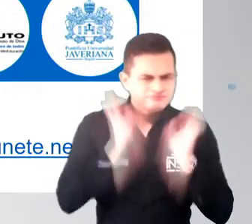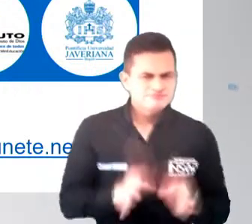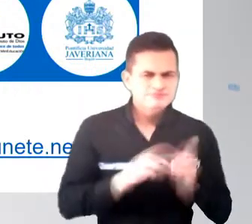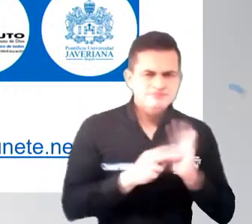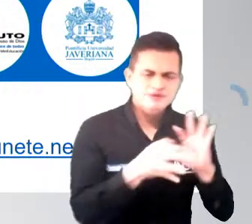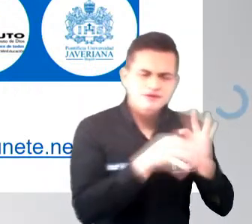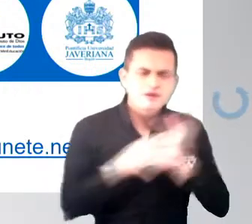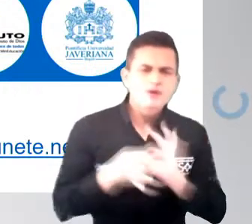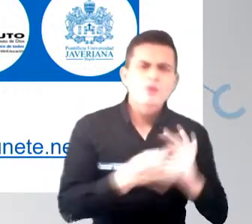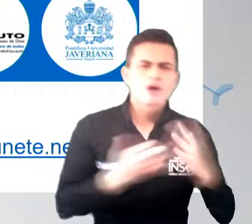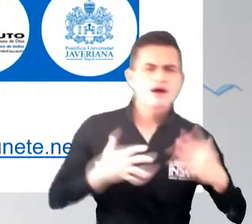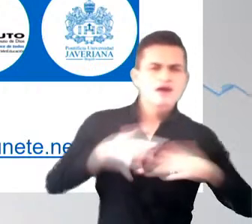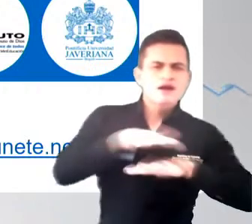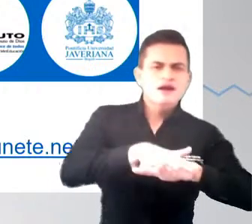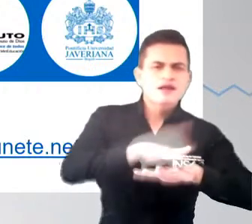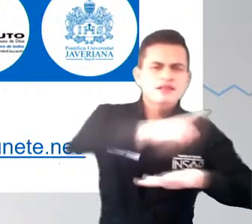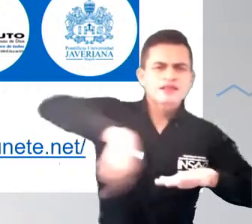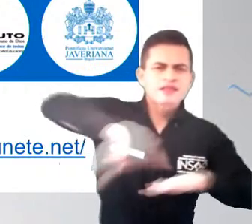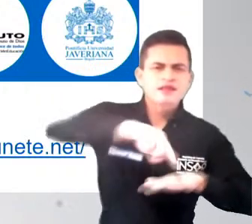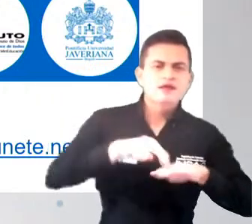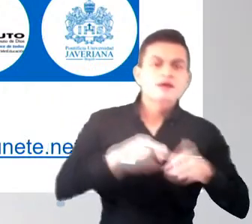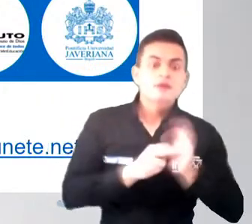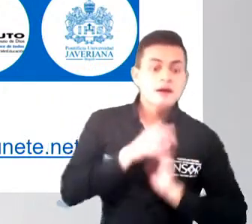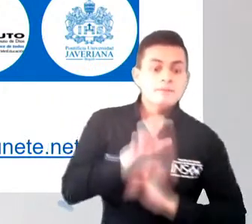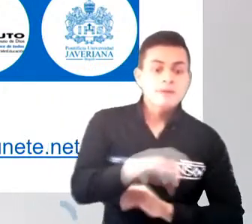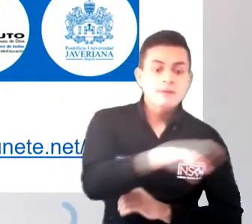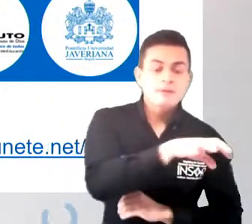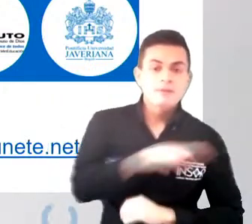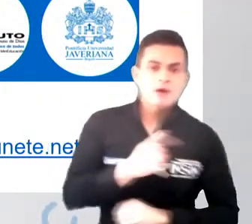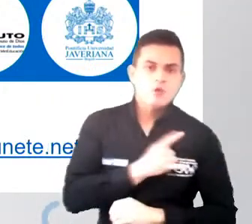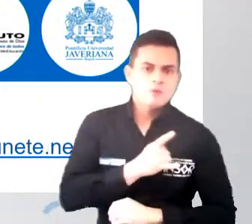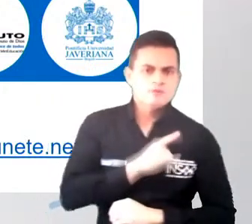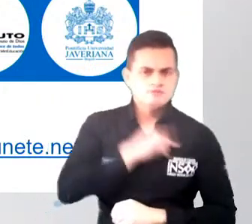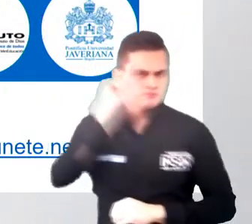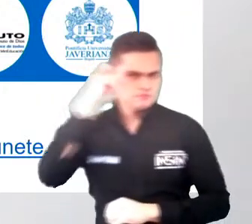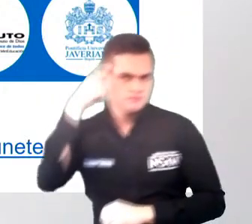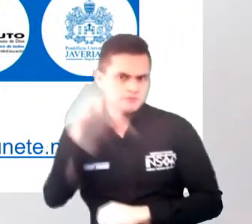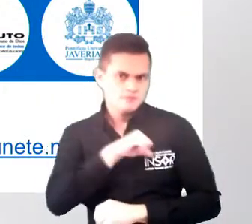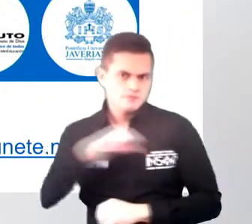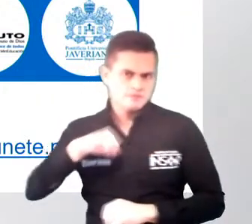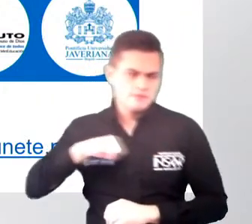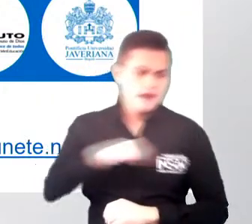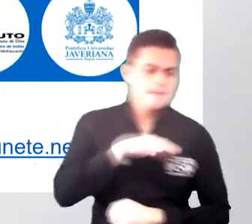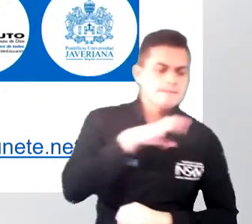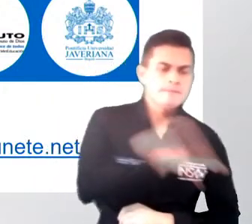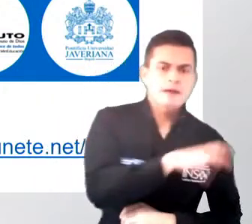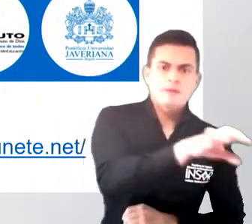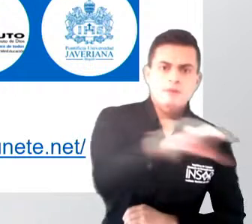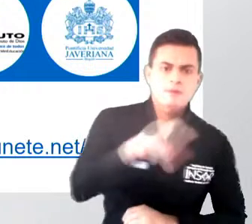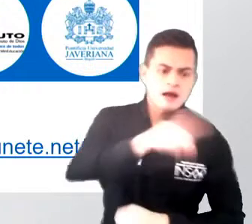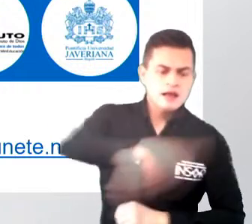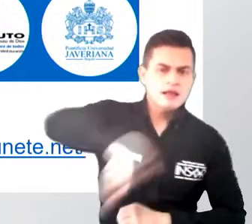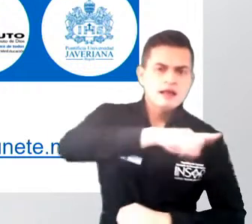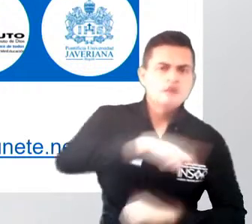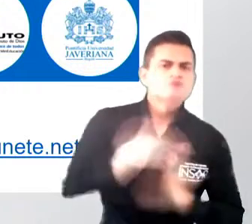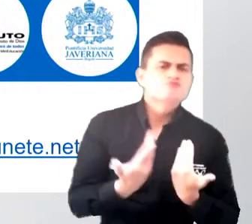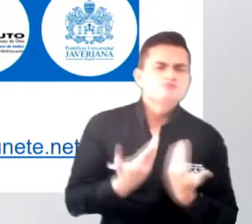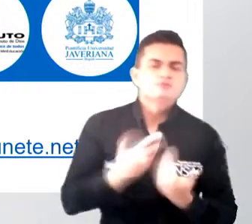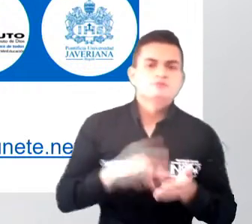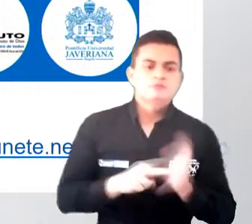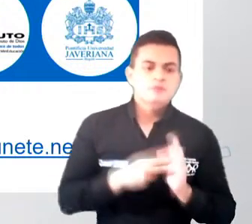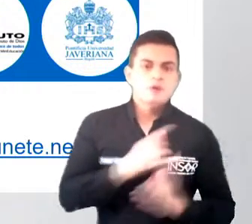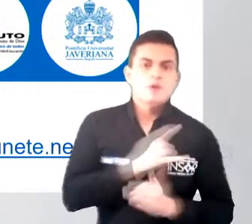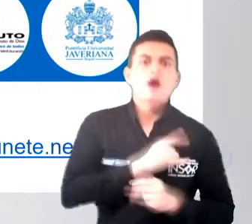red donde universidades públicas y privadas, con todo tipo de proyecciones, unas